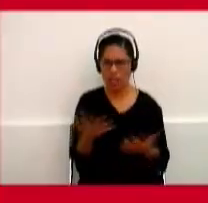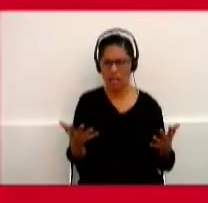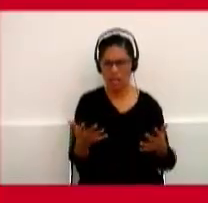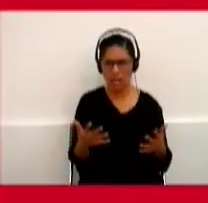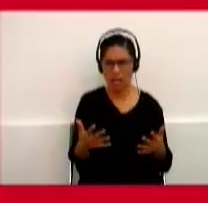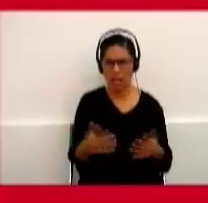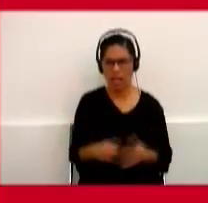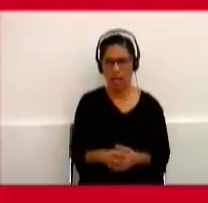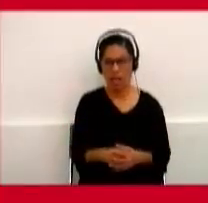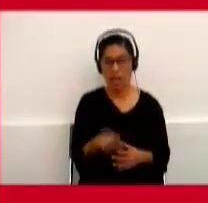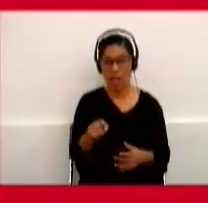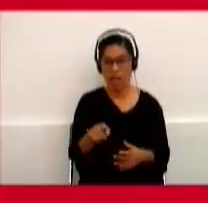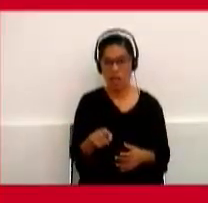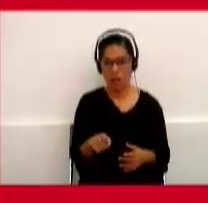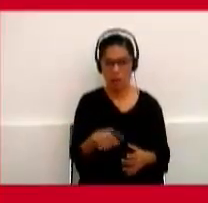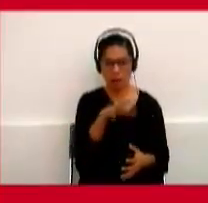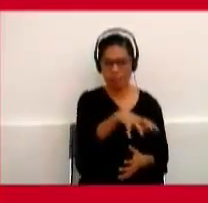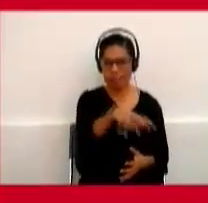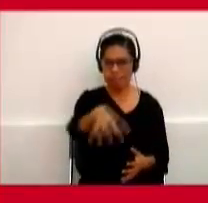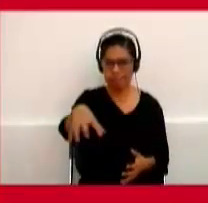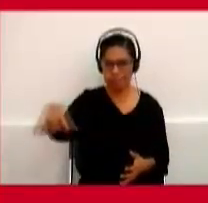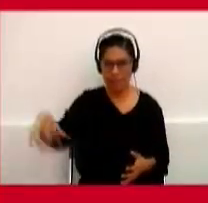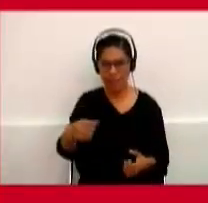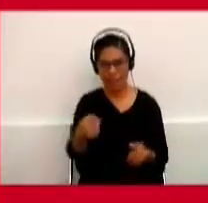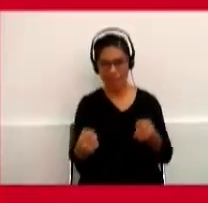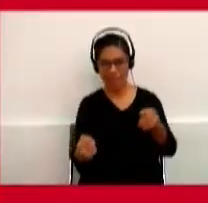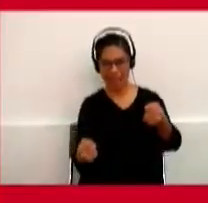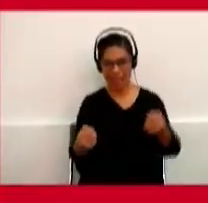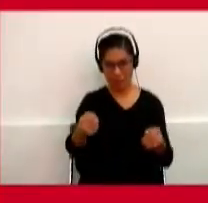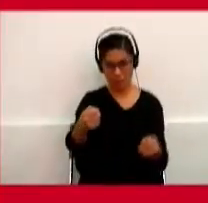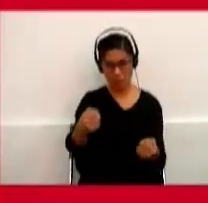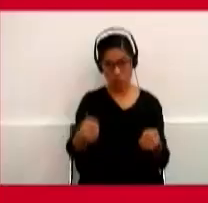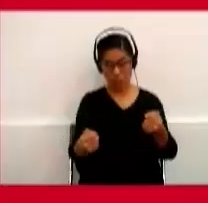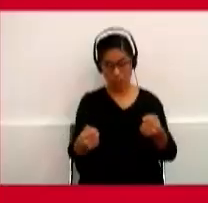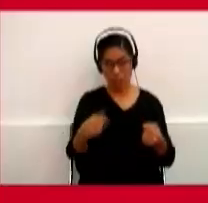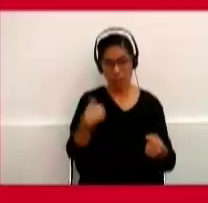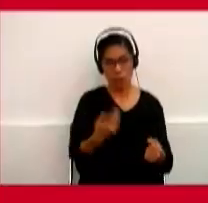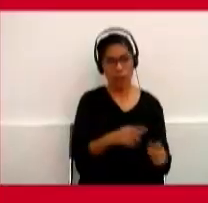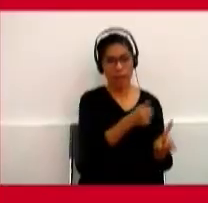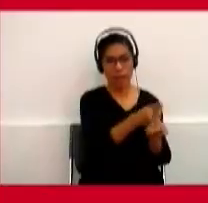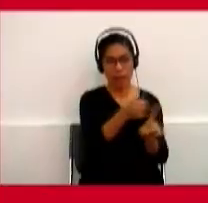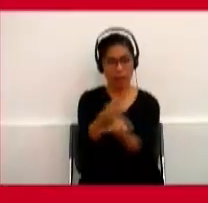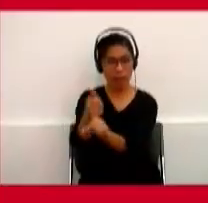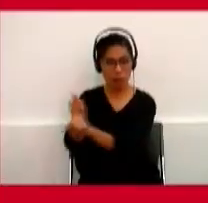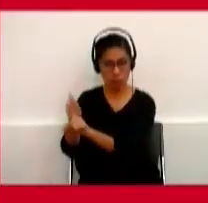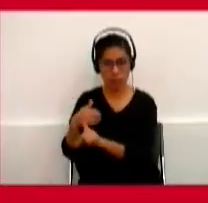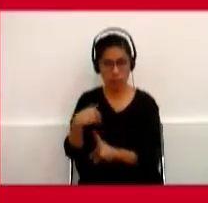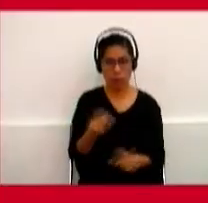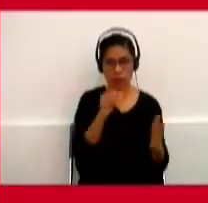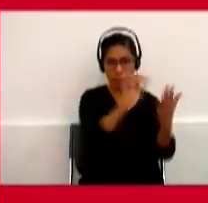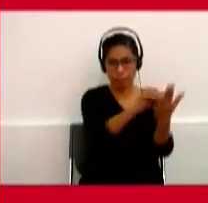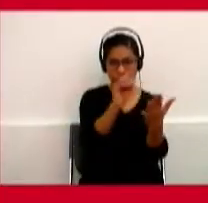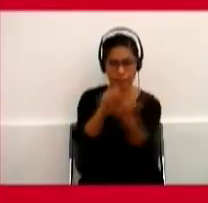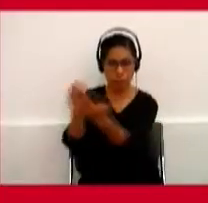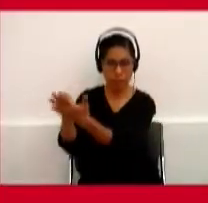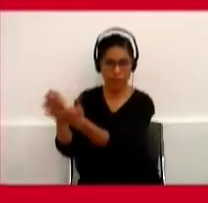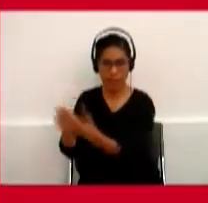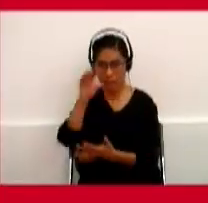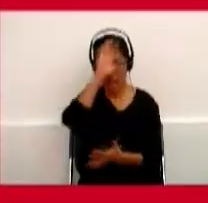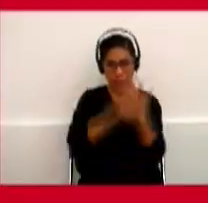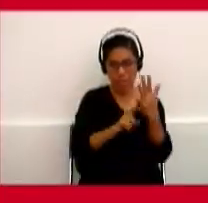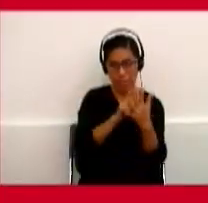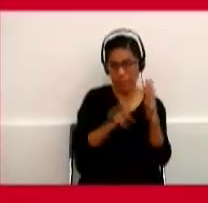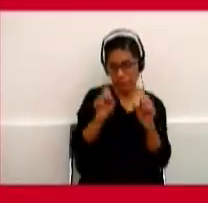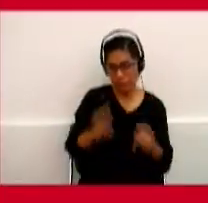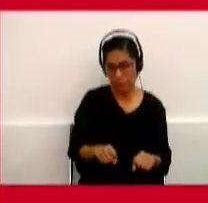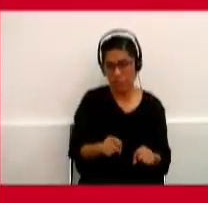cobertura de instalación y camiones. Entonces, estaríamos buscando instalarlo en cada uno de los equipos que podamos en la mina. Conforme